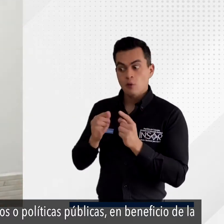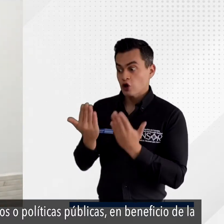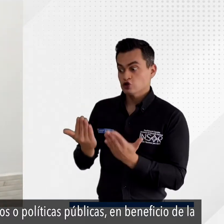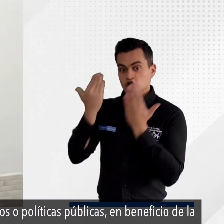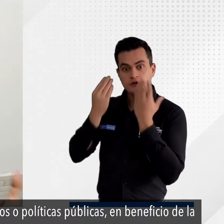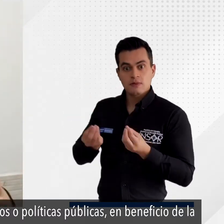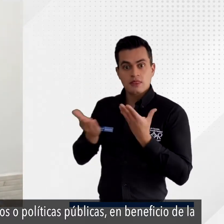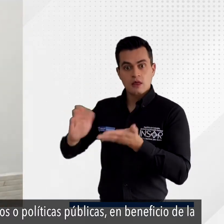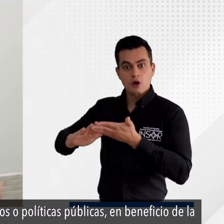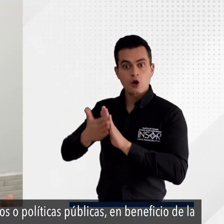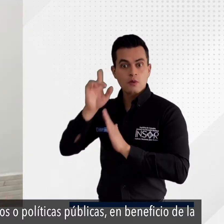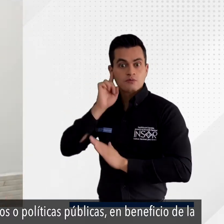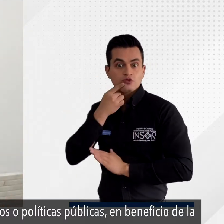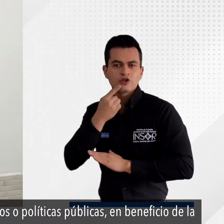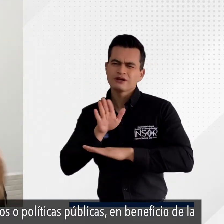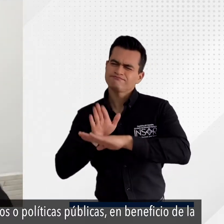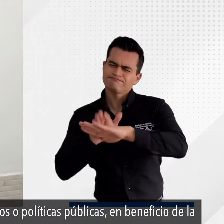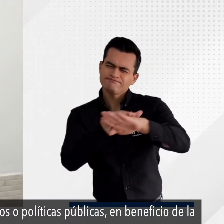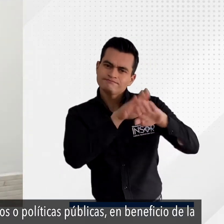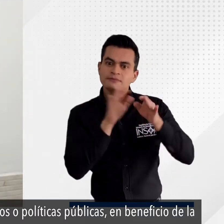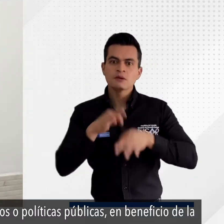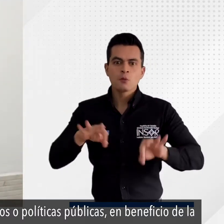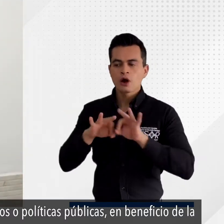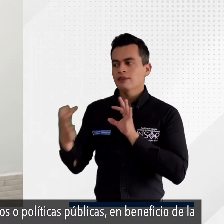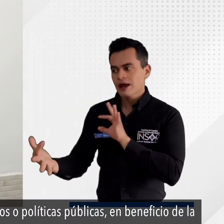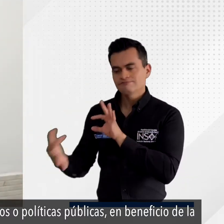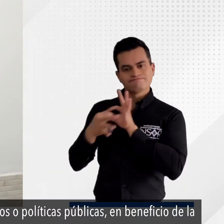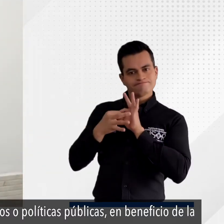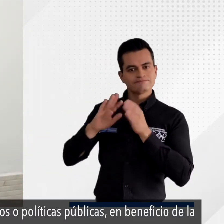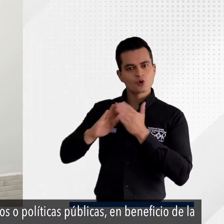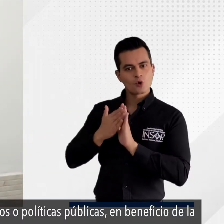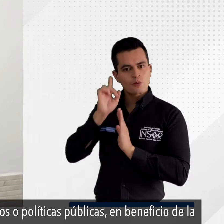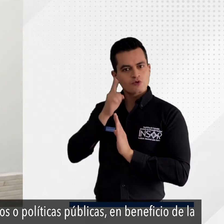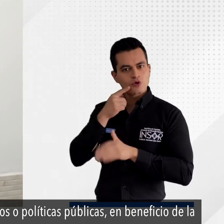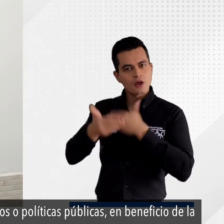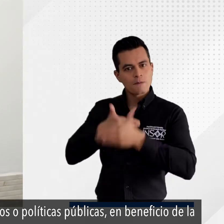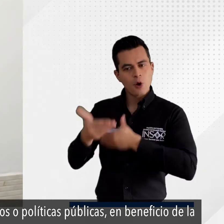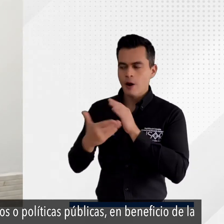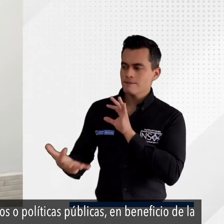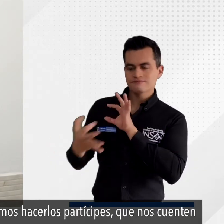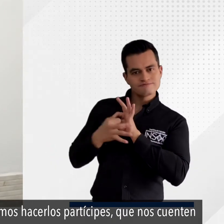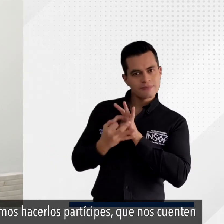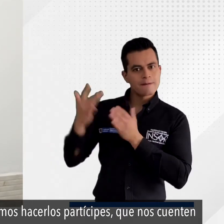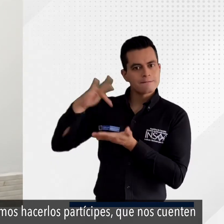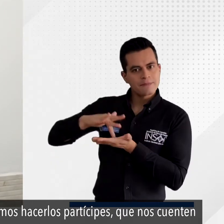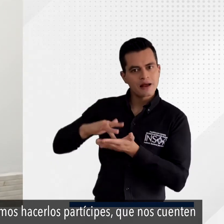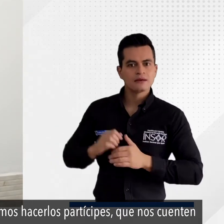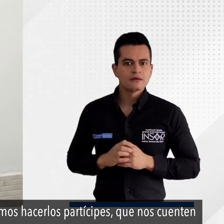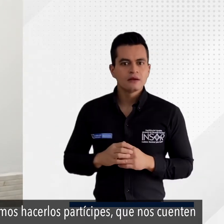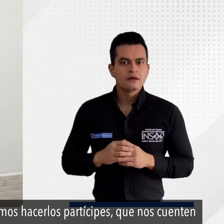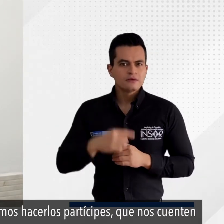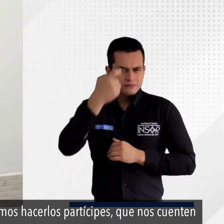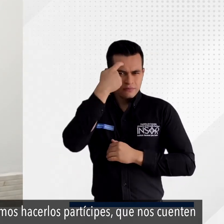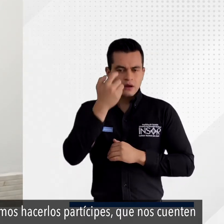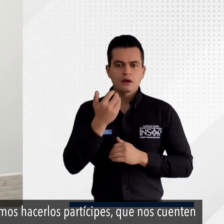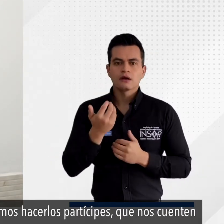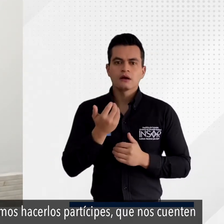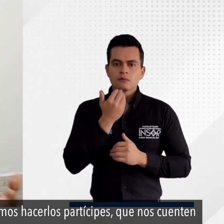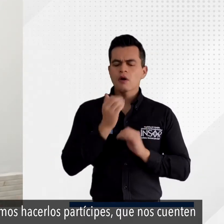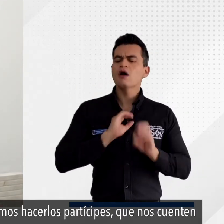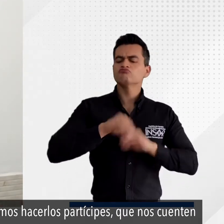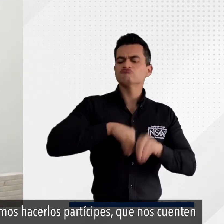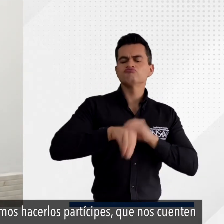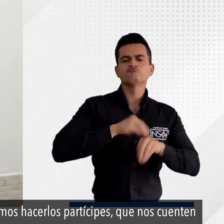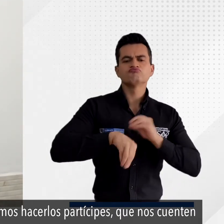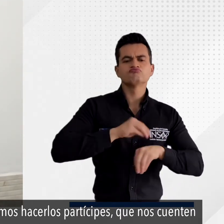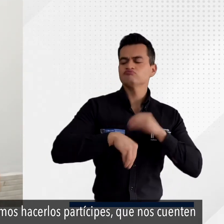beneficio de la comunidad, la invitación es que ellos deben formar parte de todos estos procesos. No podemos hacer